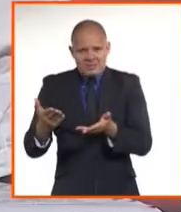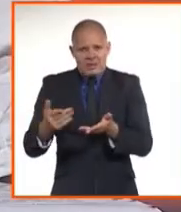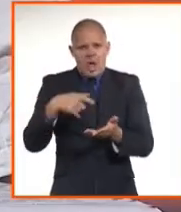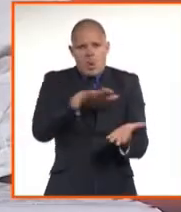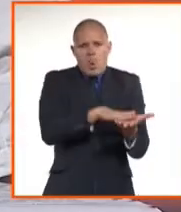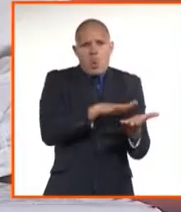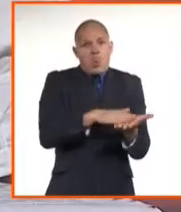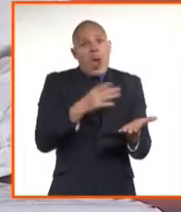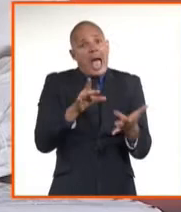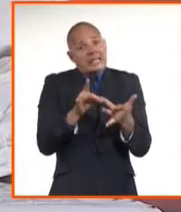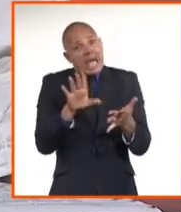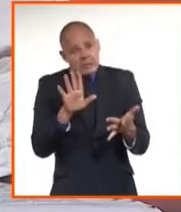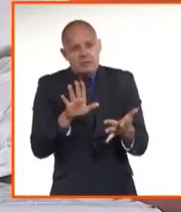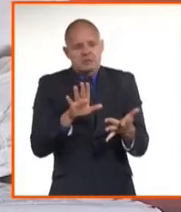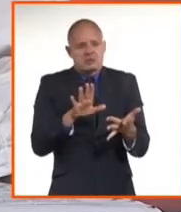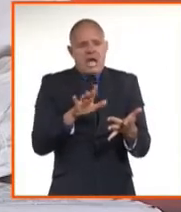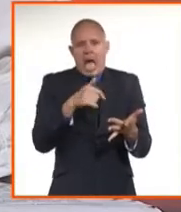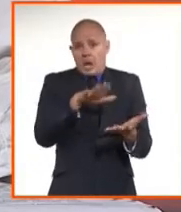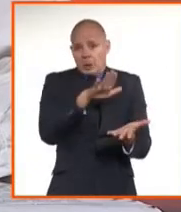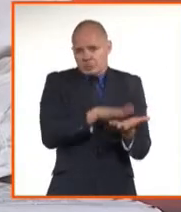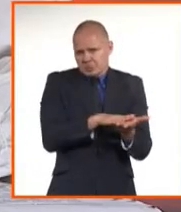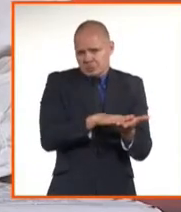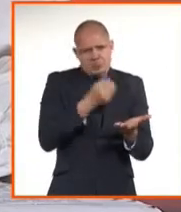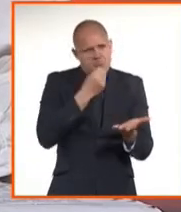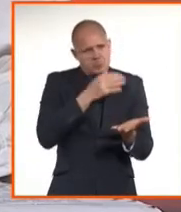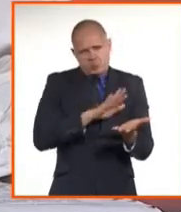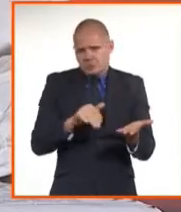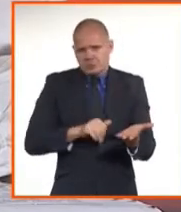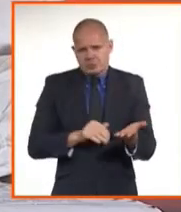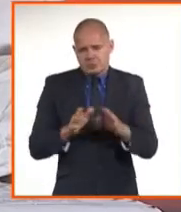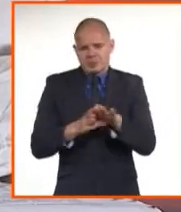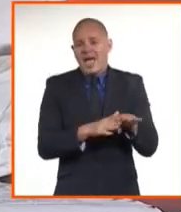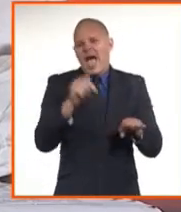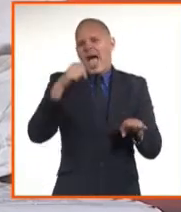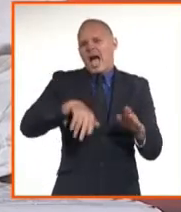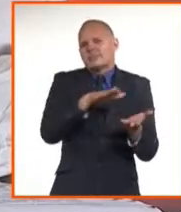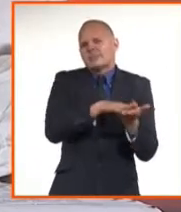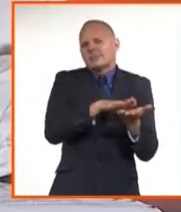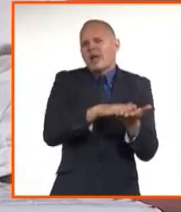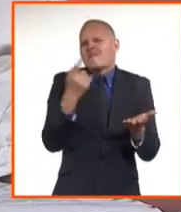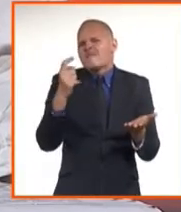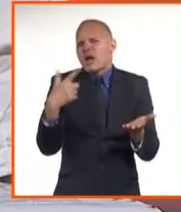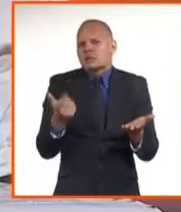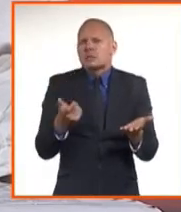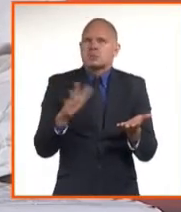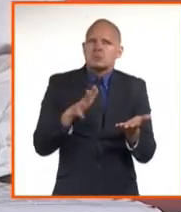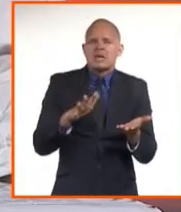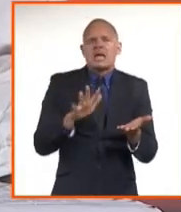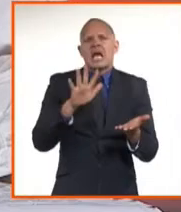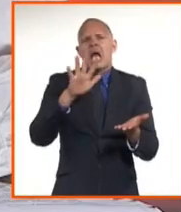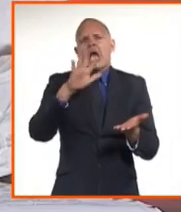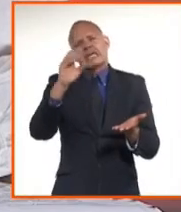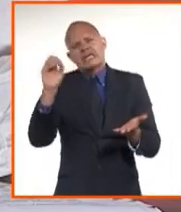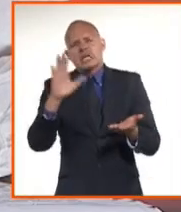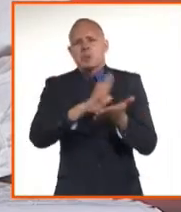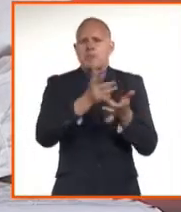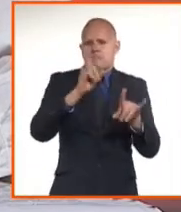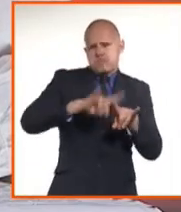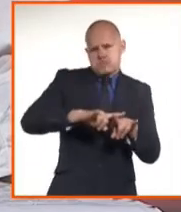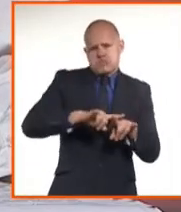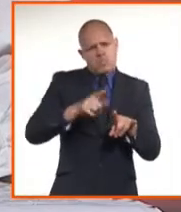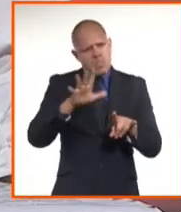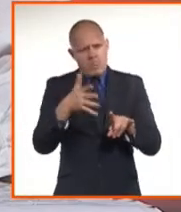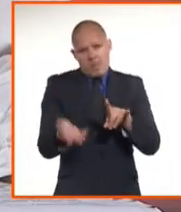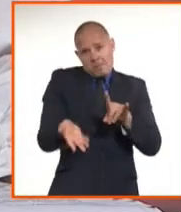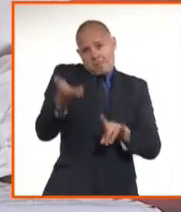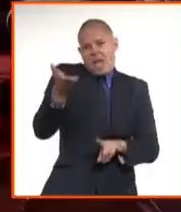caso nuestro del sistema eléctrico cubano, se requieren como mínimo de unos 500 megawatts o superiores a los 500 megawatts. Que es